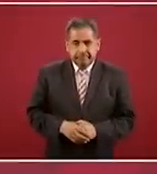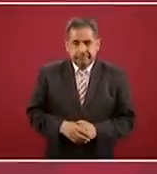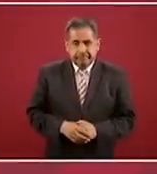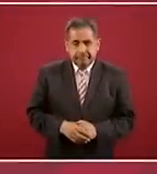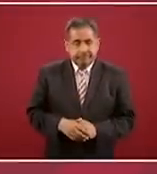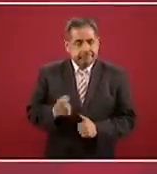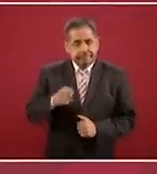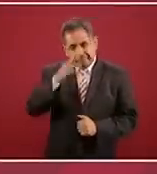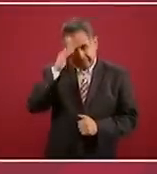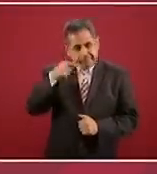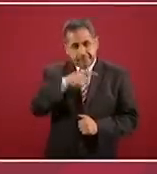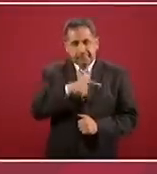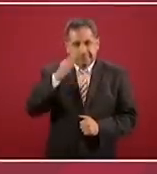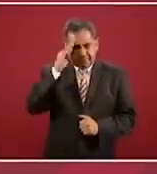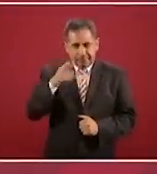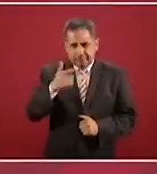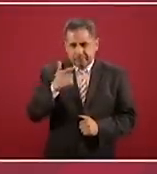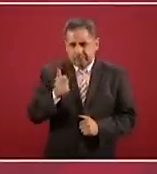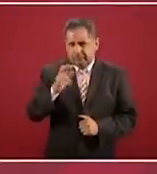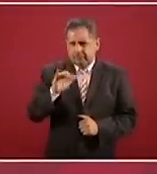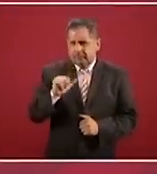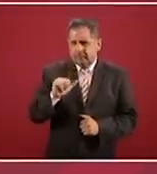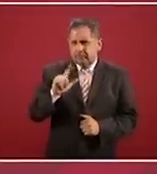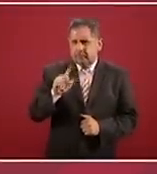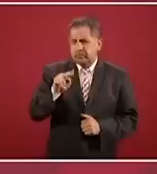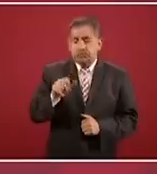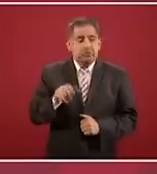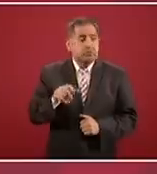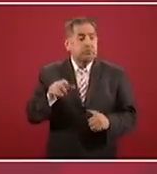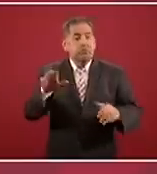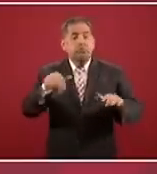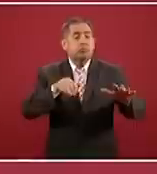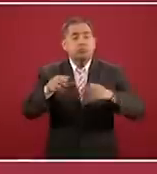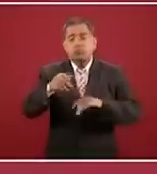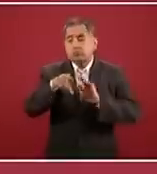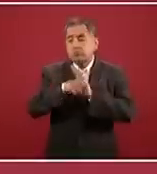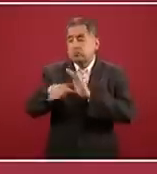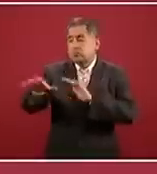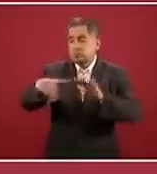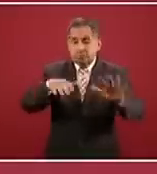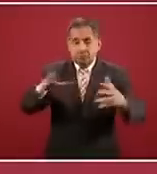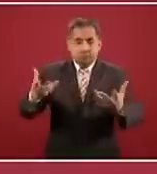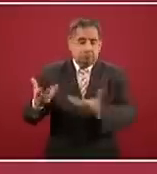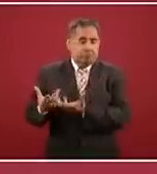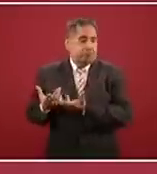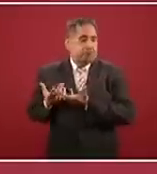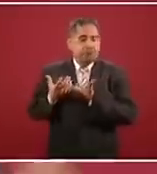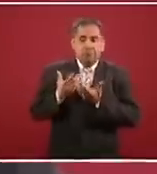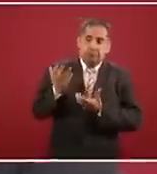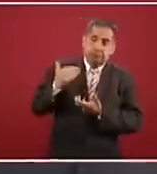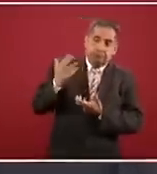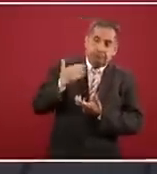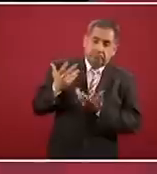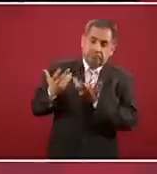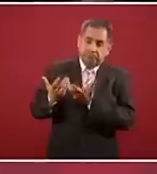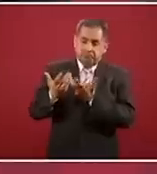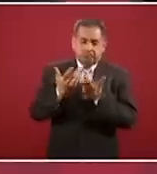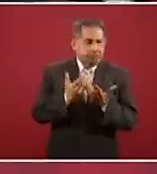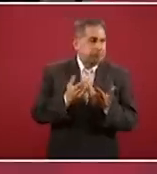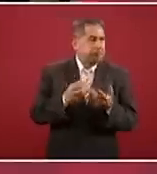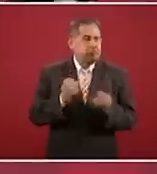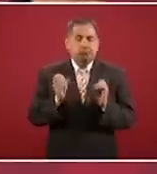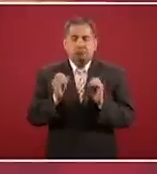Este señor García Luna llevaba a los periodistas a un espacio que